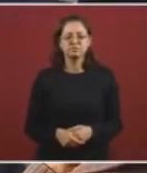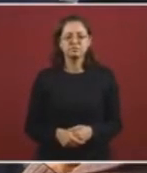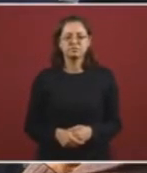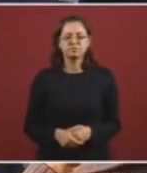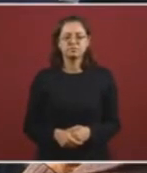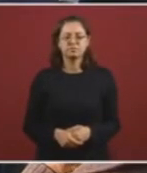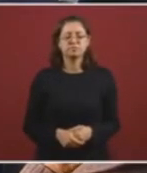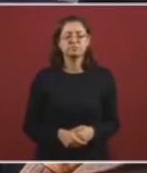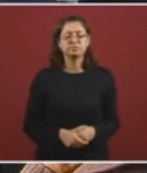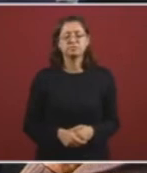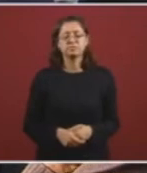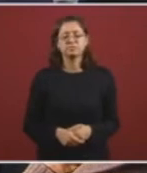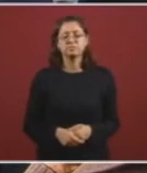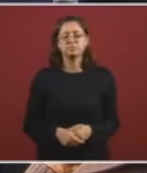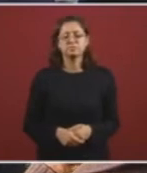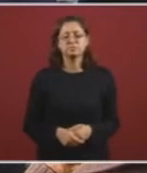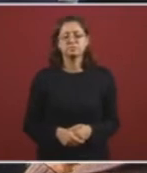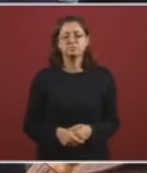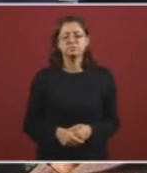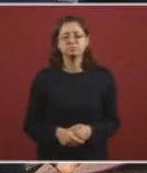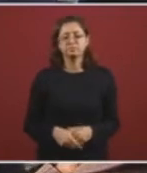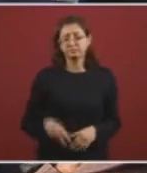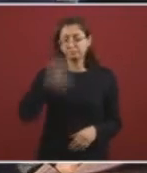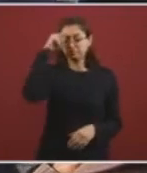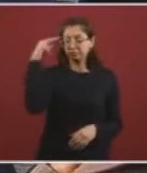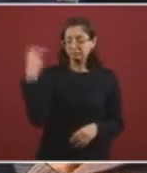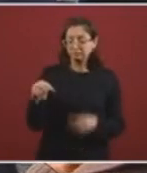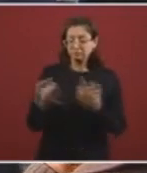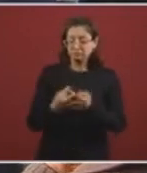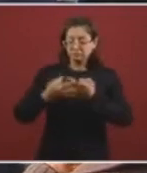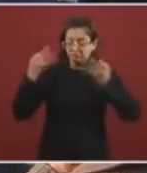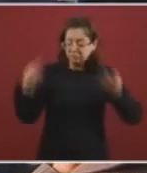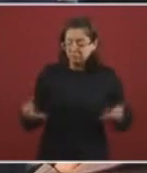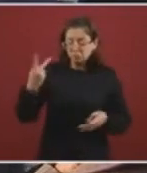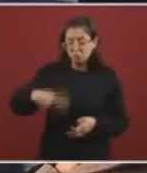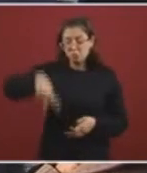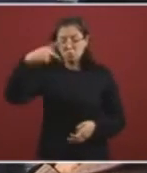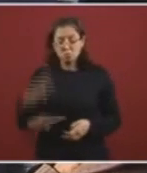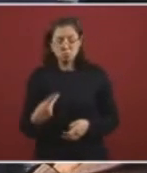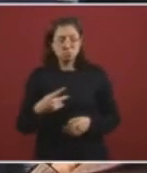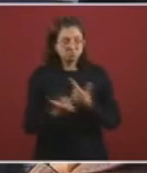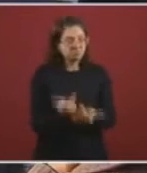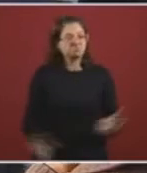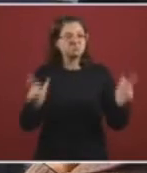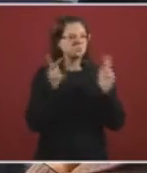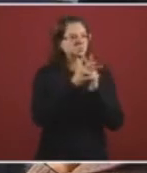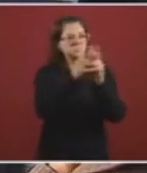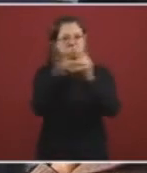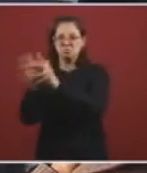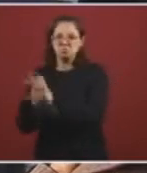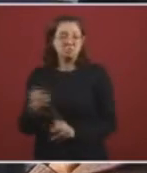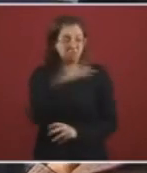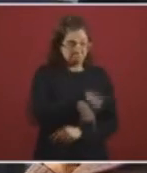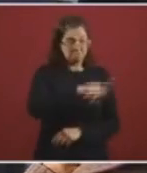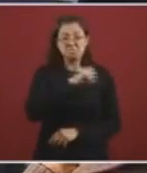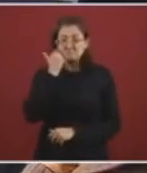El México de hoy no es tierra fértil para el genocidio, ni para canallas que lo imploren.